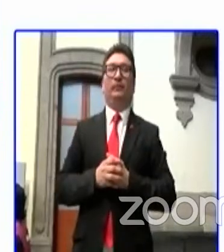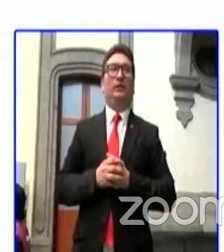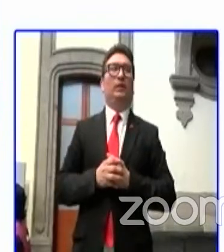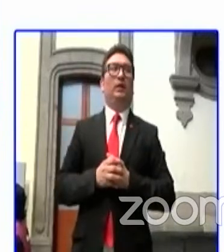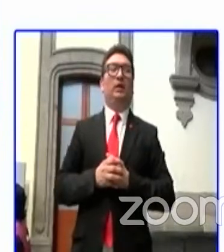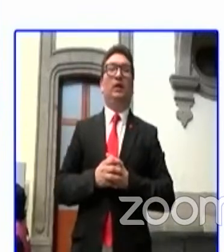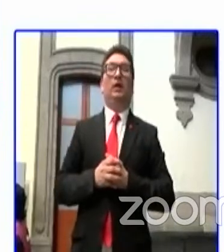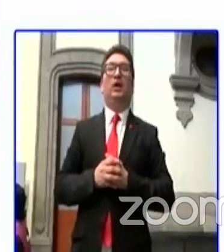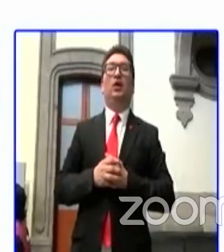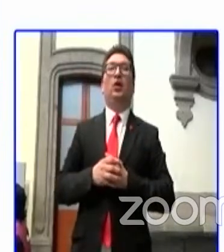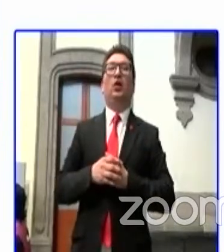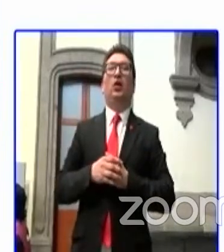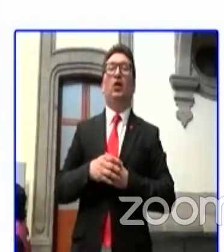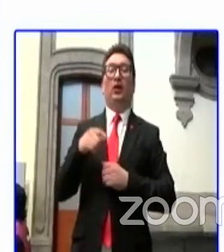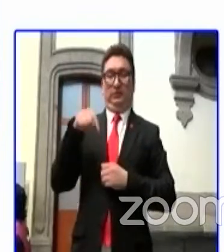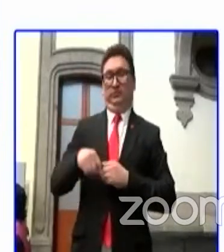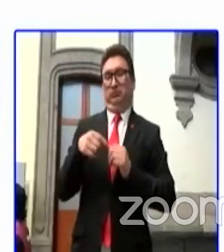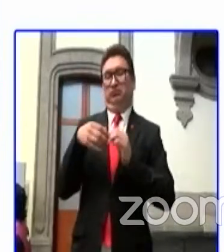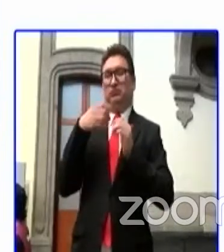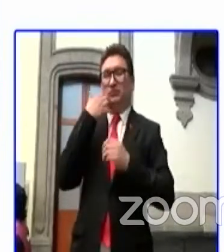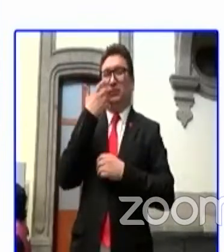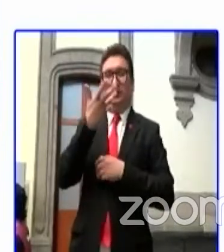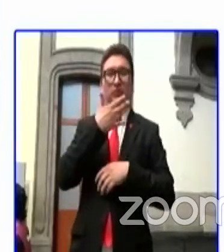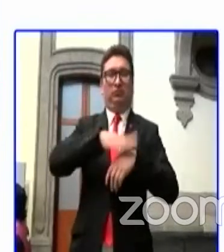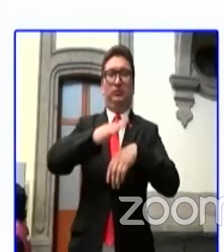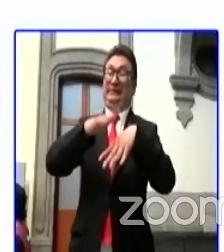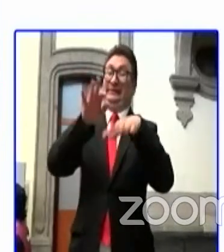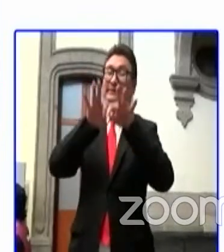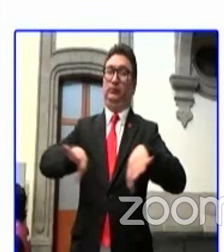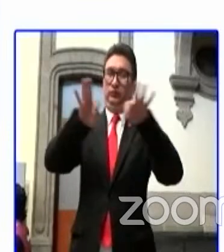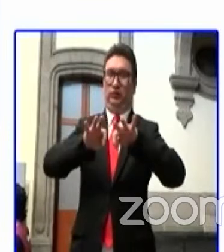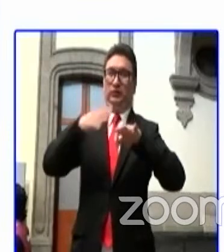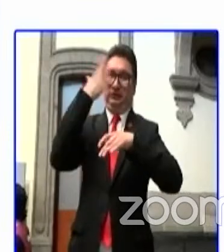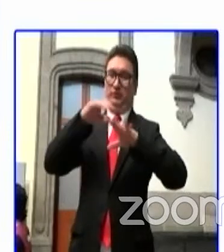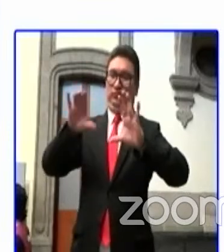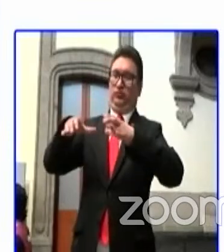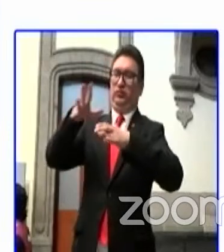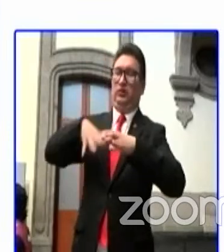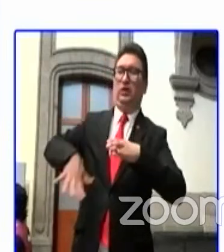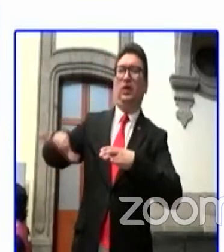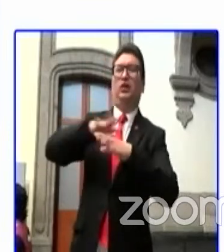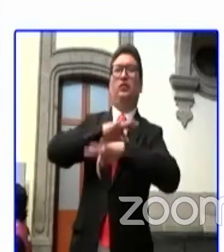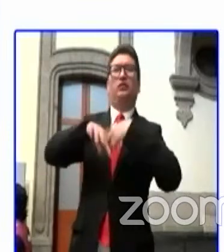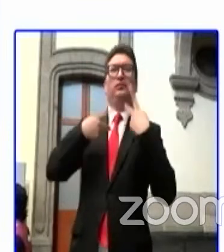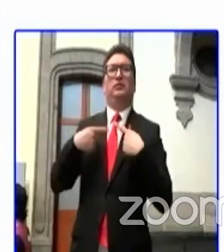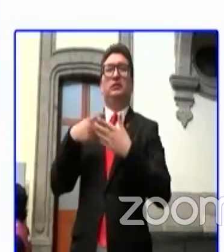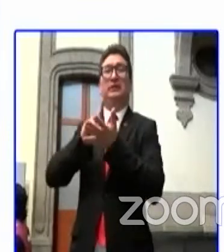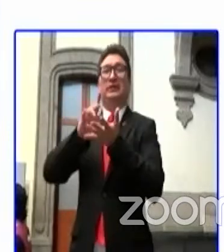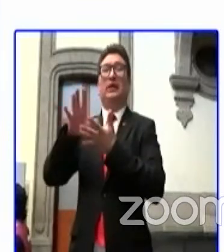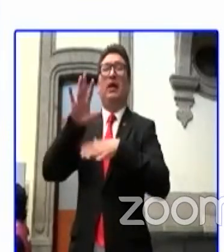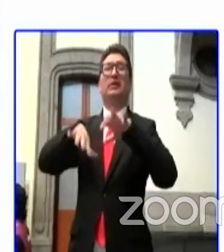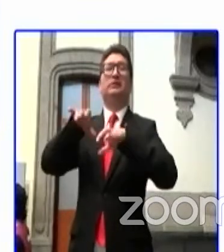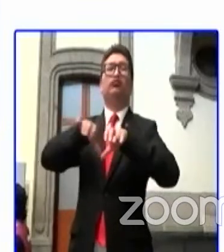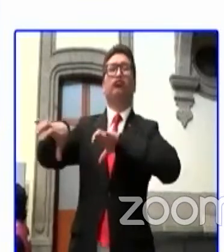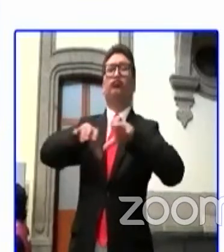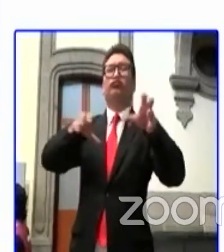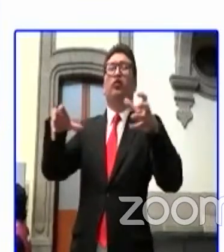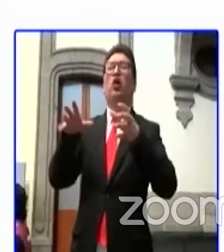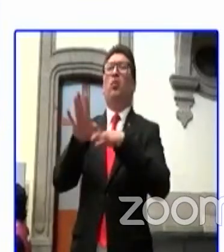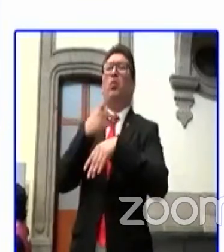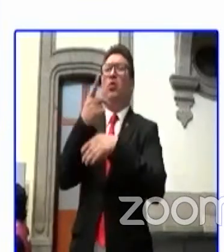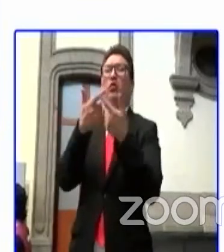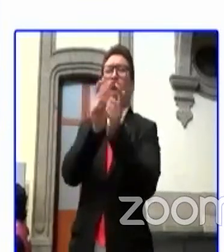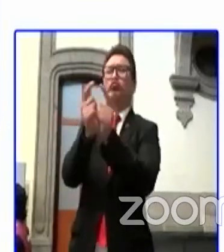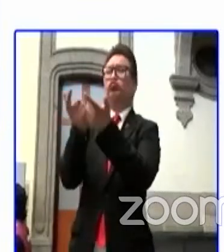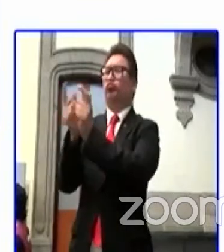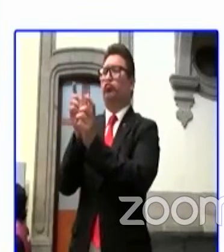quiero hacer un gran énfasis. Muchas veces este colectivo pues, se ha visto fragmentado, fracturado por